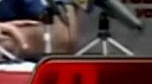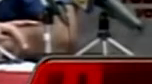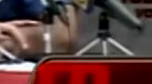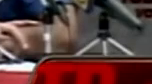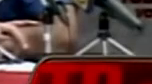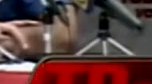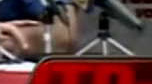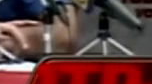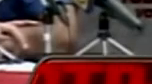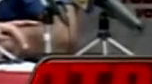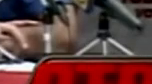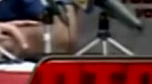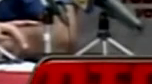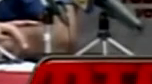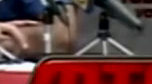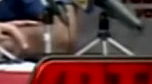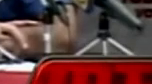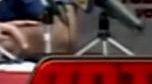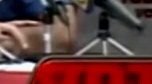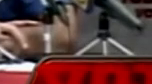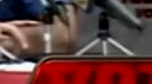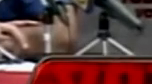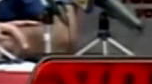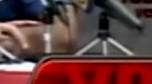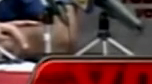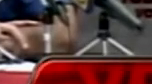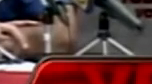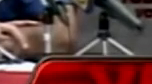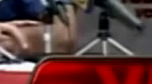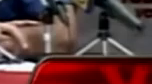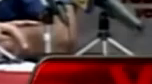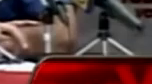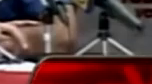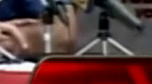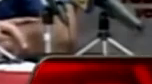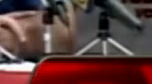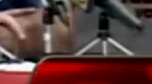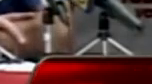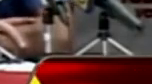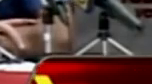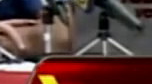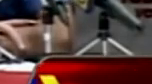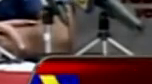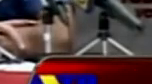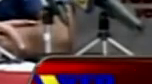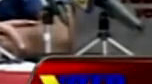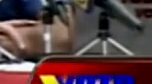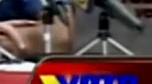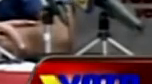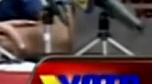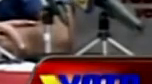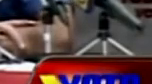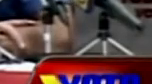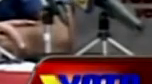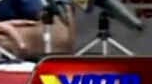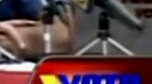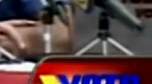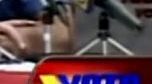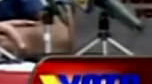momento continúan construyendo patria, distribuidos a todo lo largo del territorio